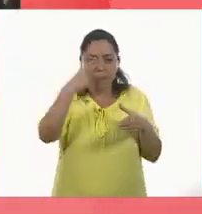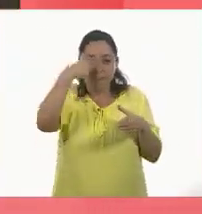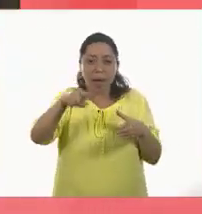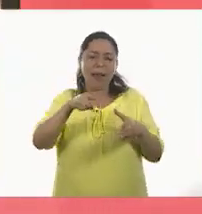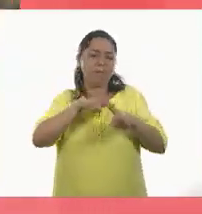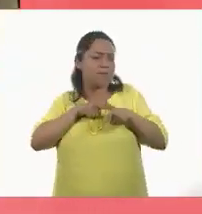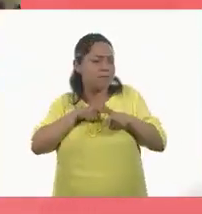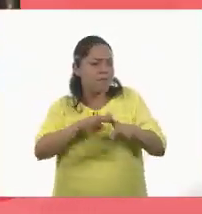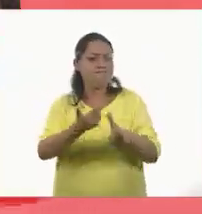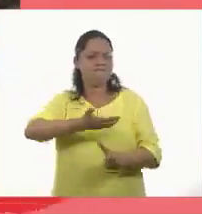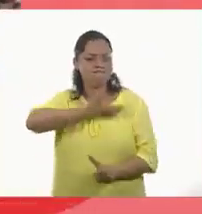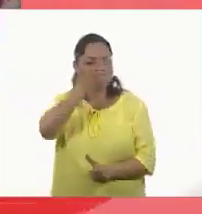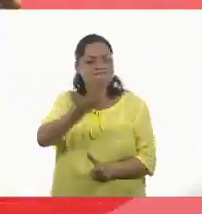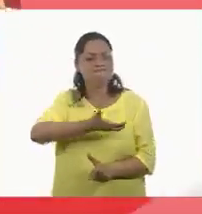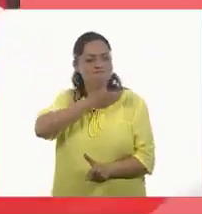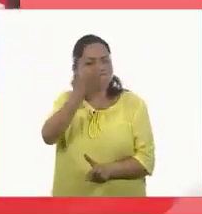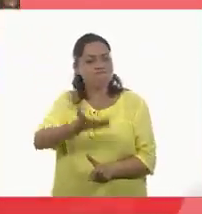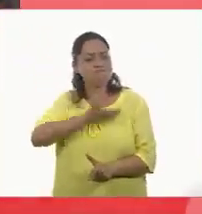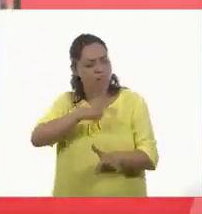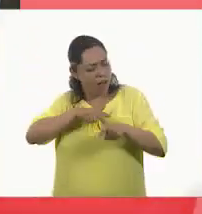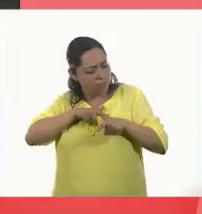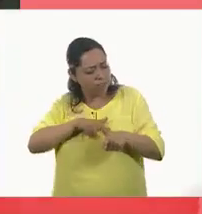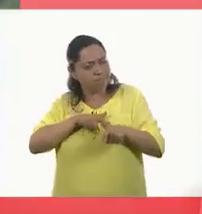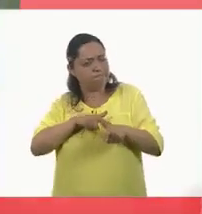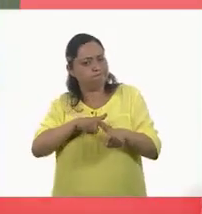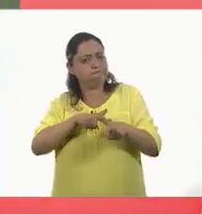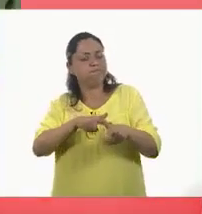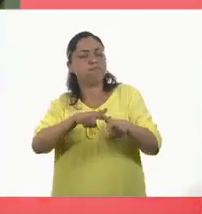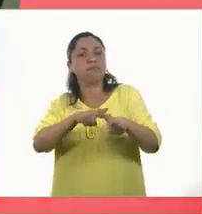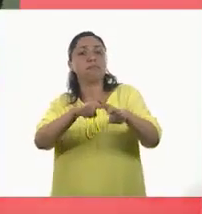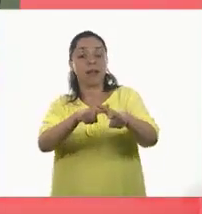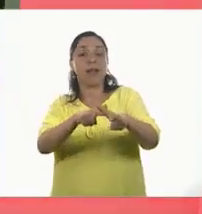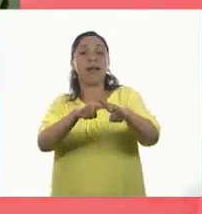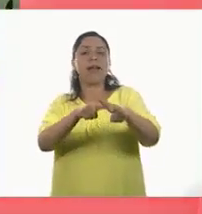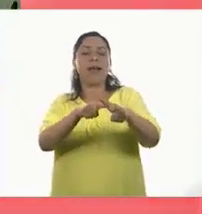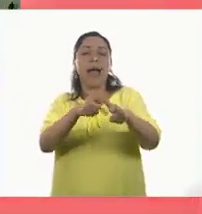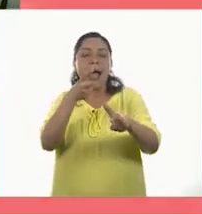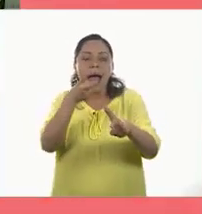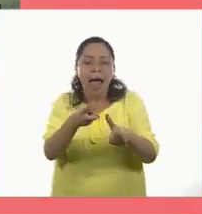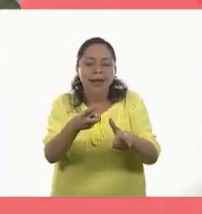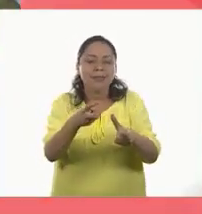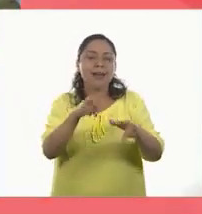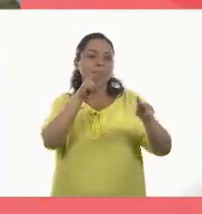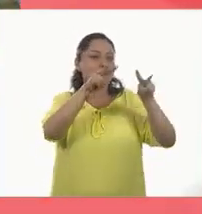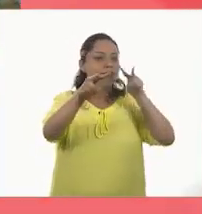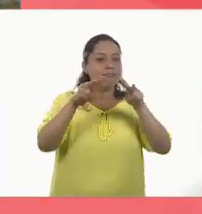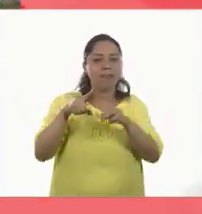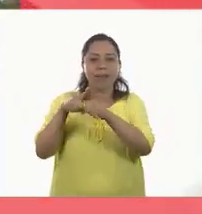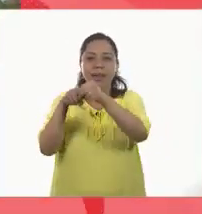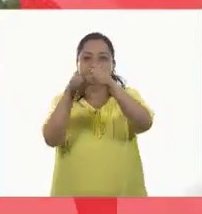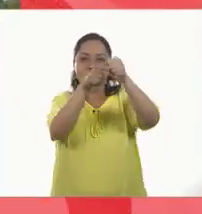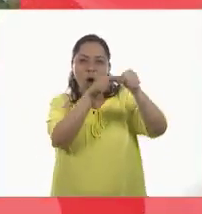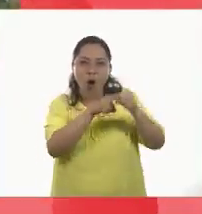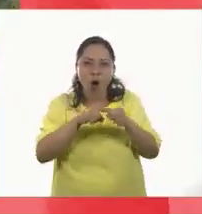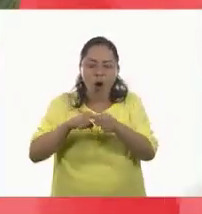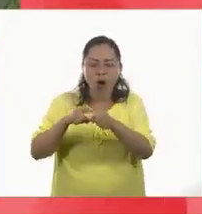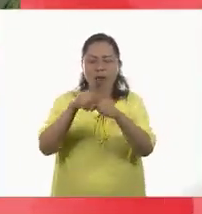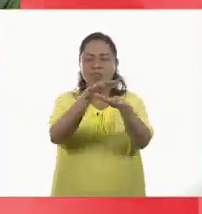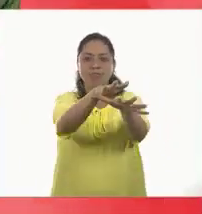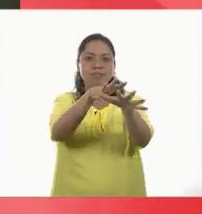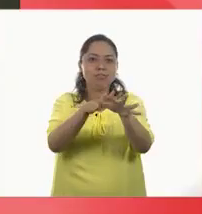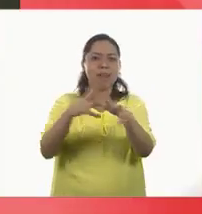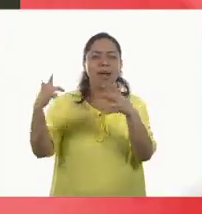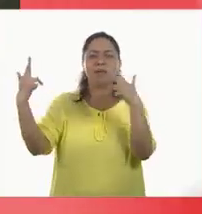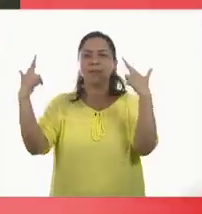más importantes de su municipio y nos llevan a un viaje exótico y colorido con el sonido y la fuerza